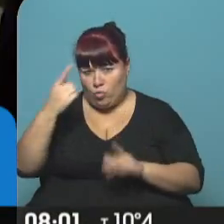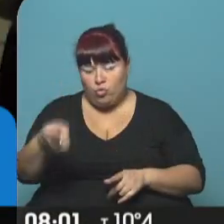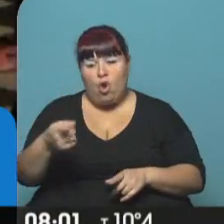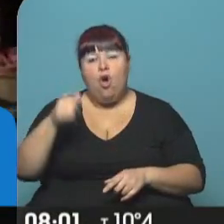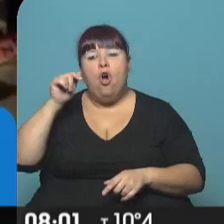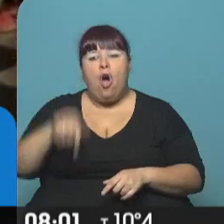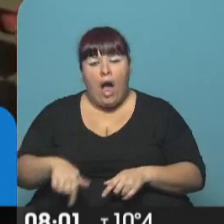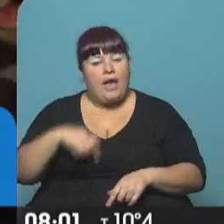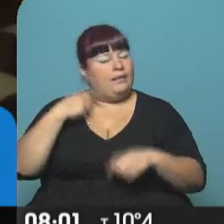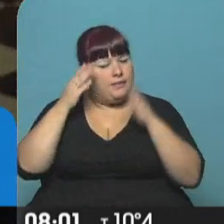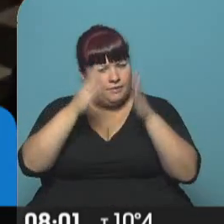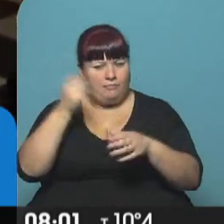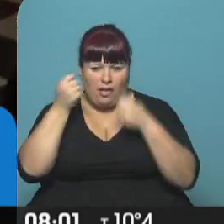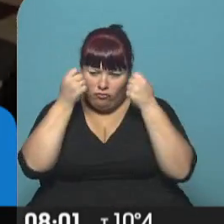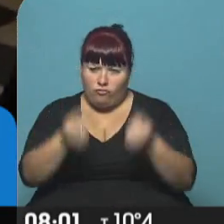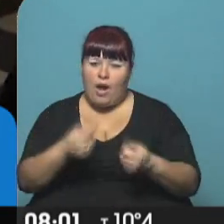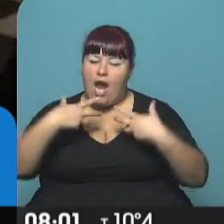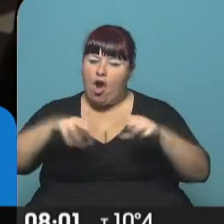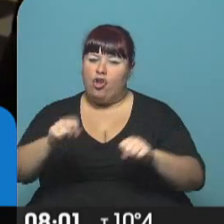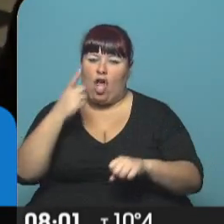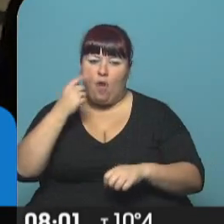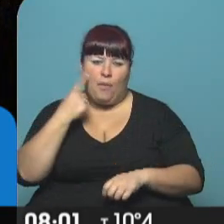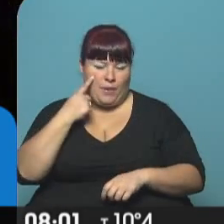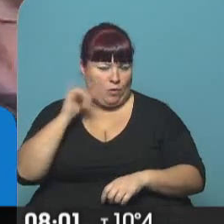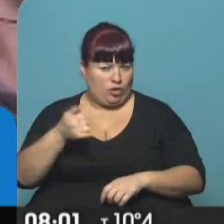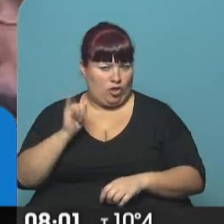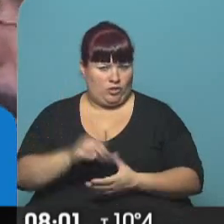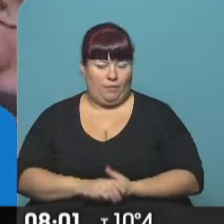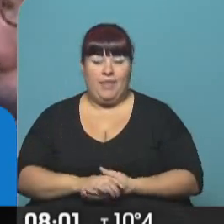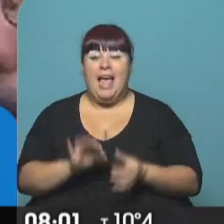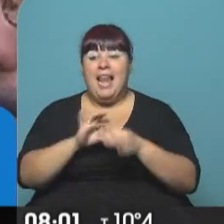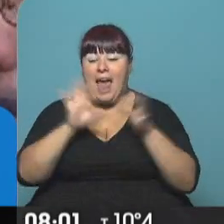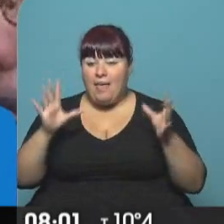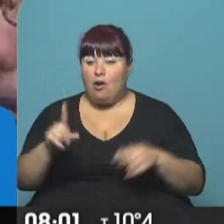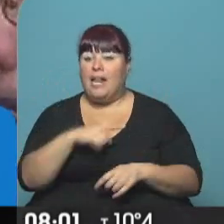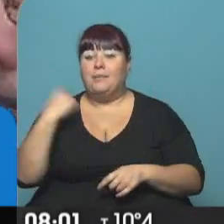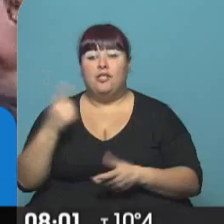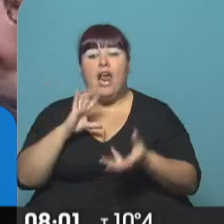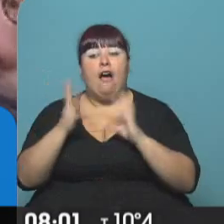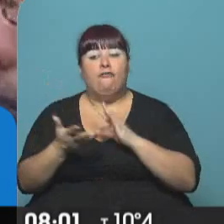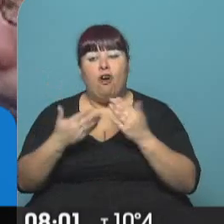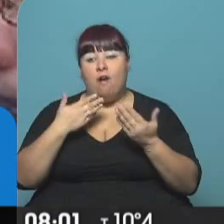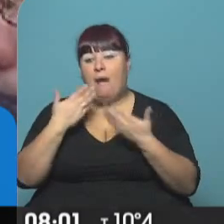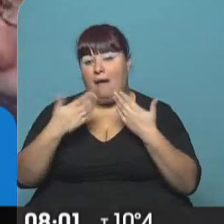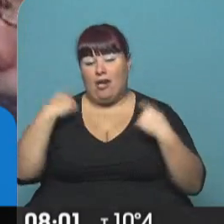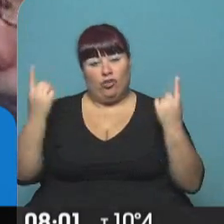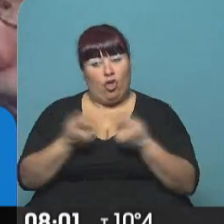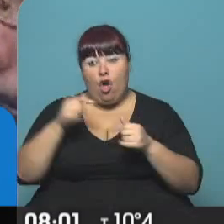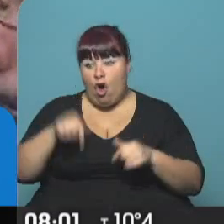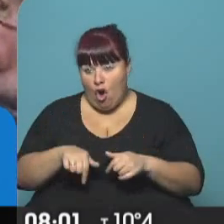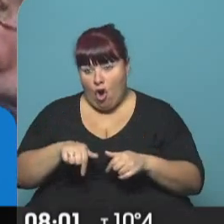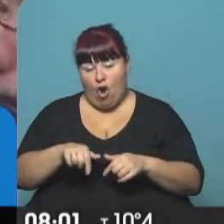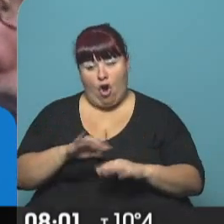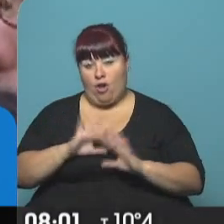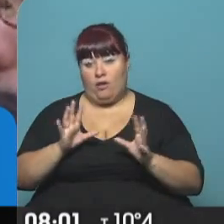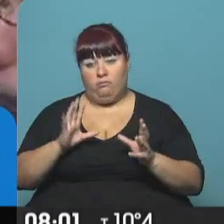allí vamos a seguir poniendo nuestras fuerzas en que aparezca Santiago y que aparezca con vida. La democracia, que es para nosotros la forma de expresarnos pluralmente, hoy